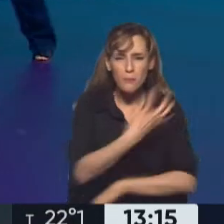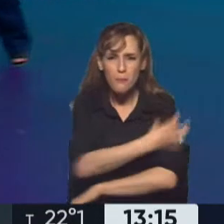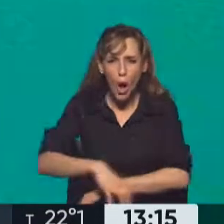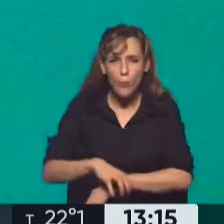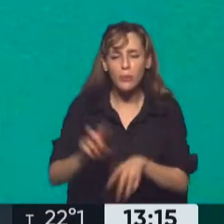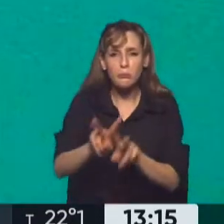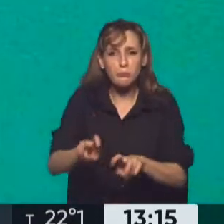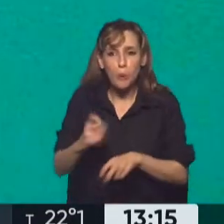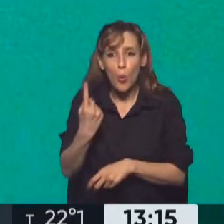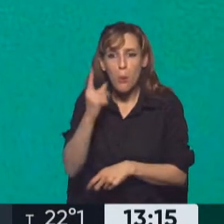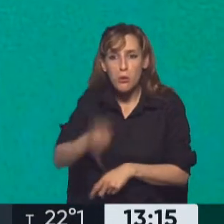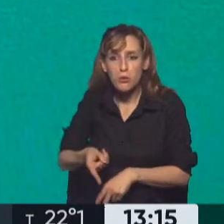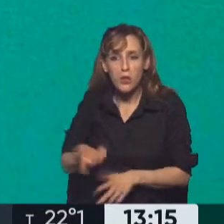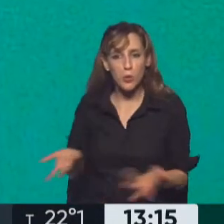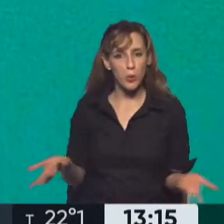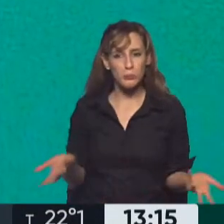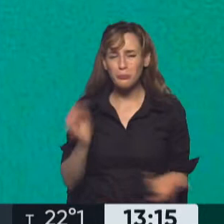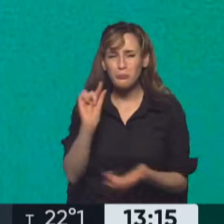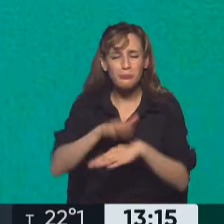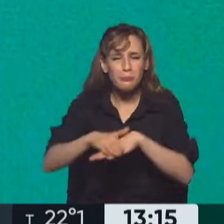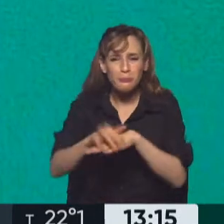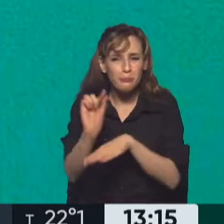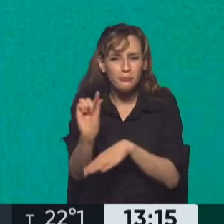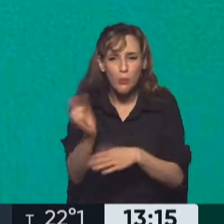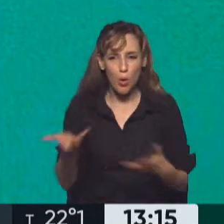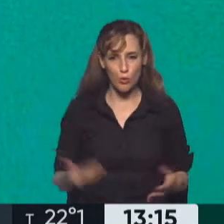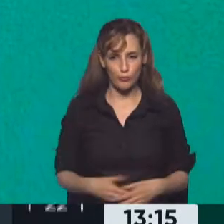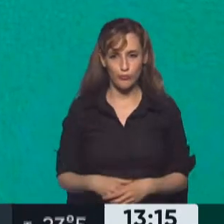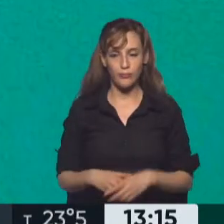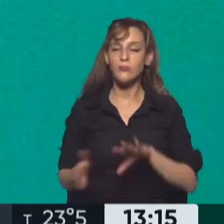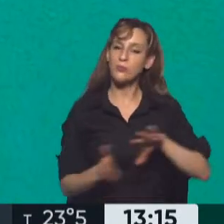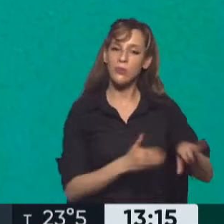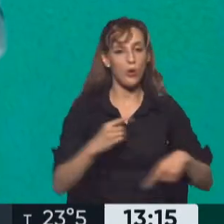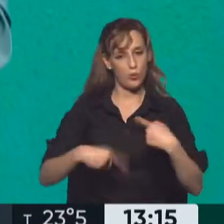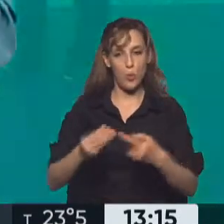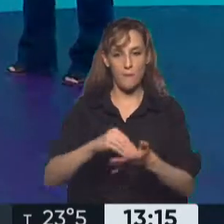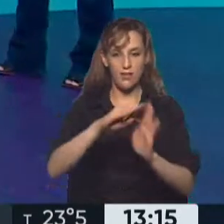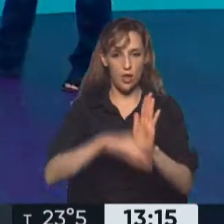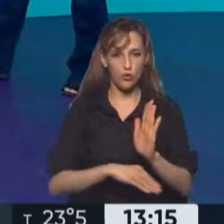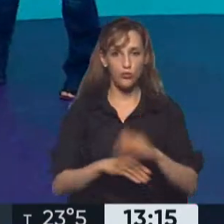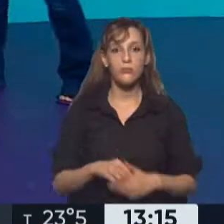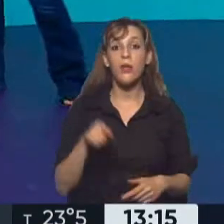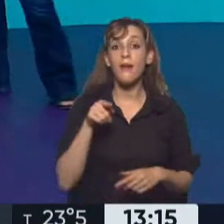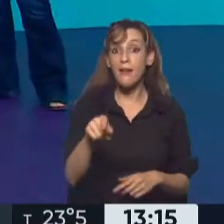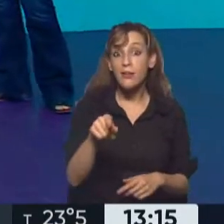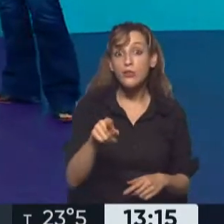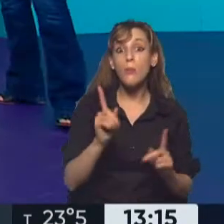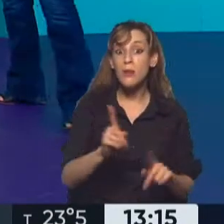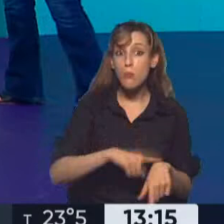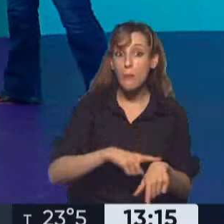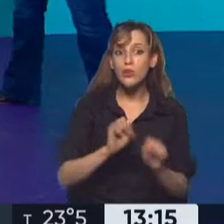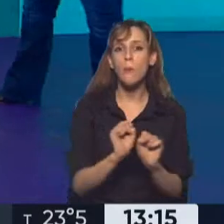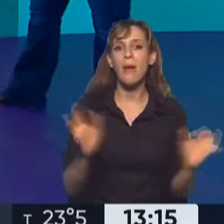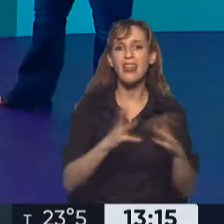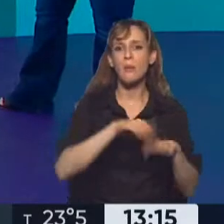que prácticamente no posee nada, posee muy poco. Avancemos con más datos. Estos son datos después de la pandemia. La